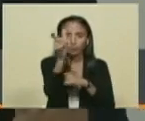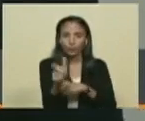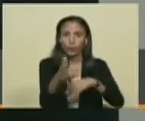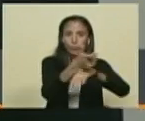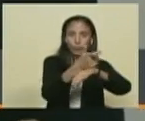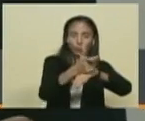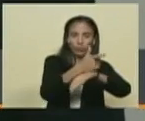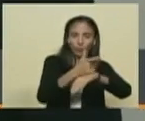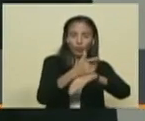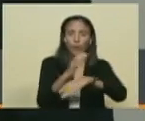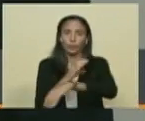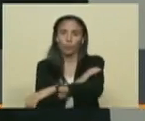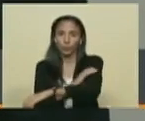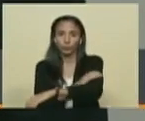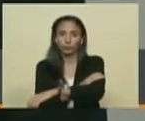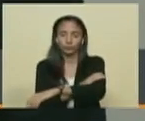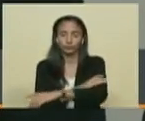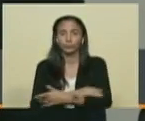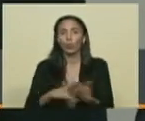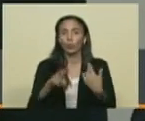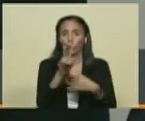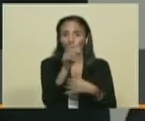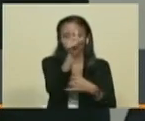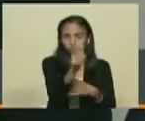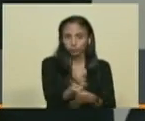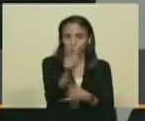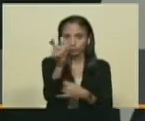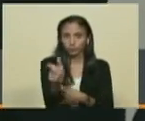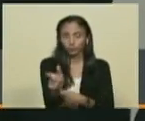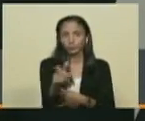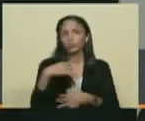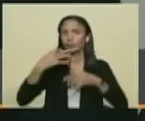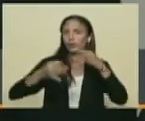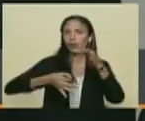oposición y otro por el gobierno, para